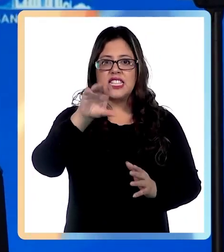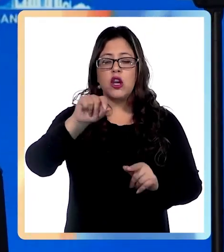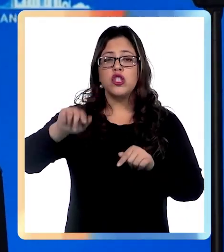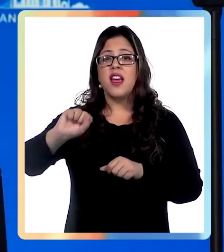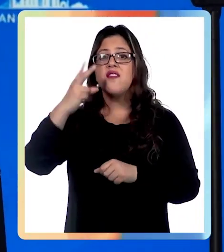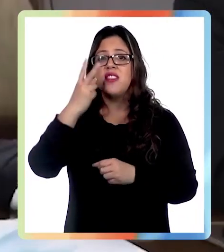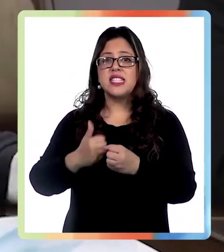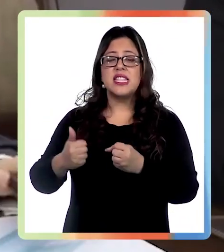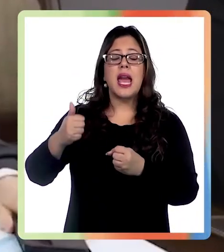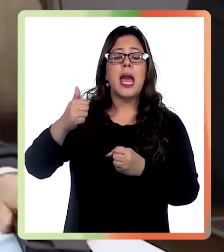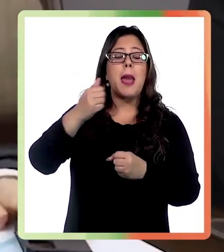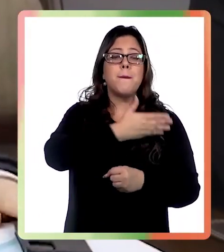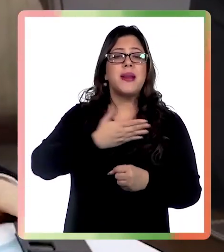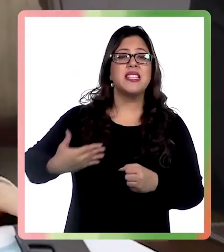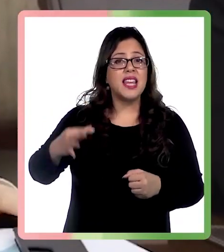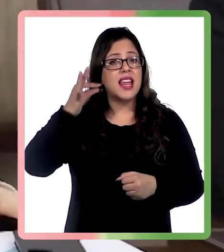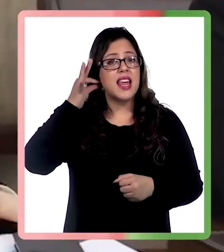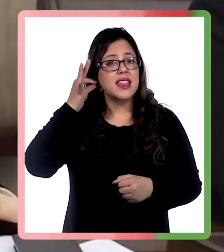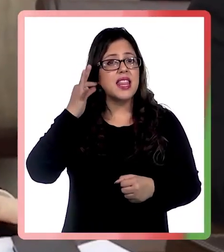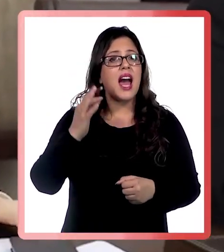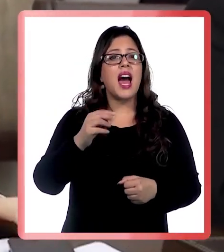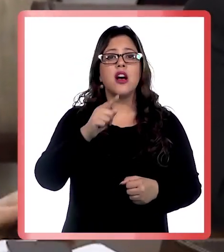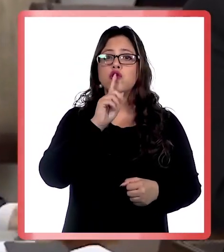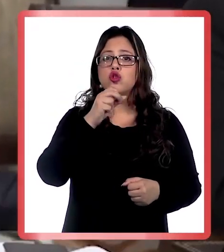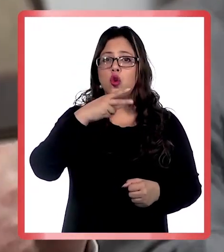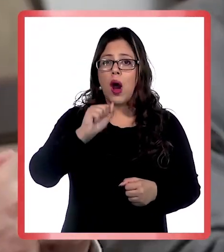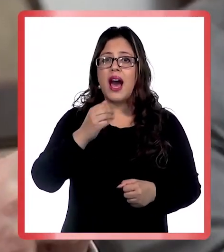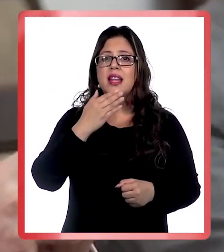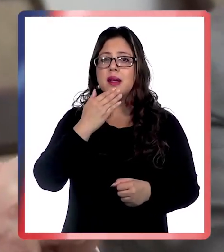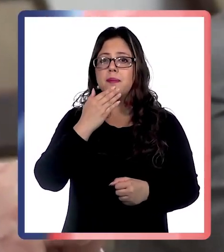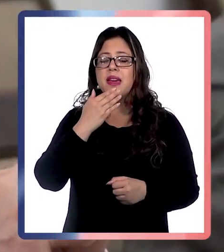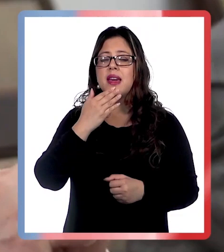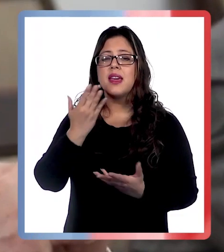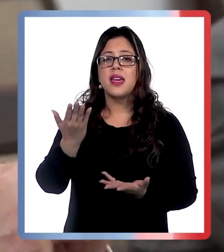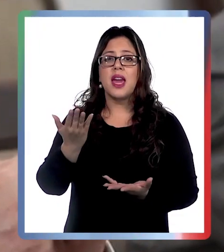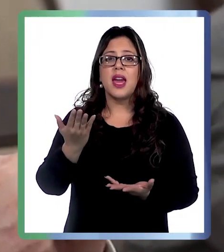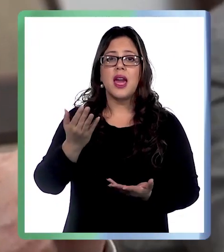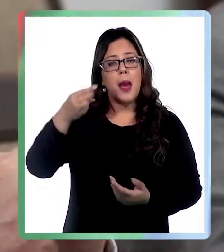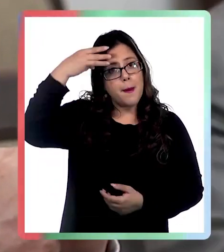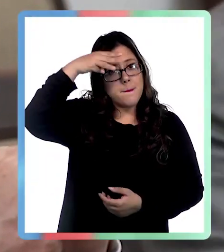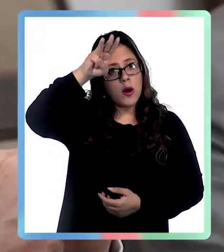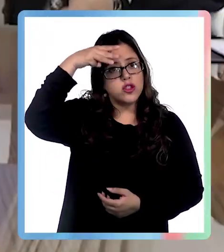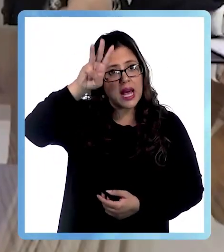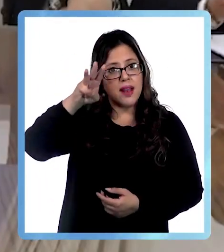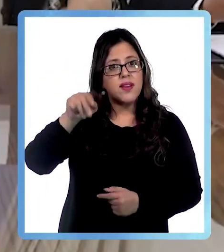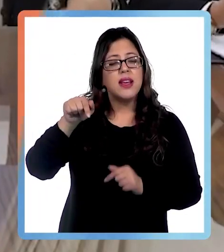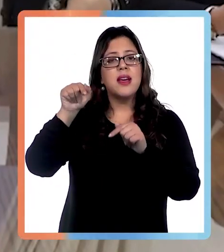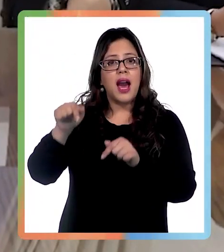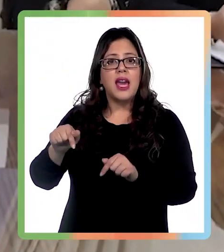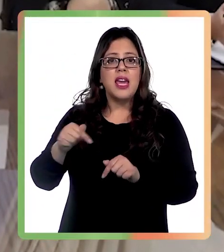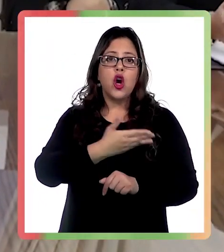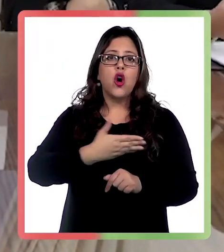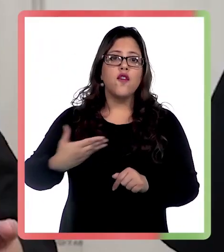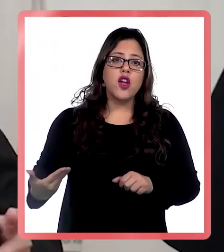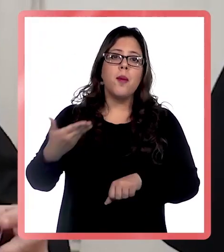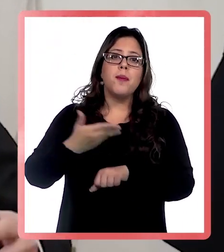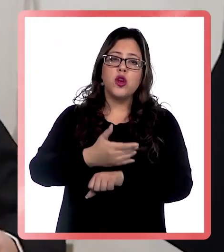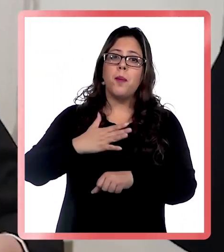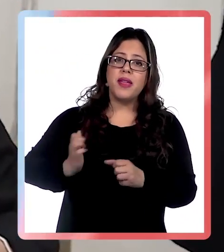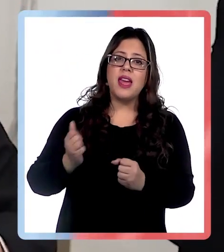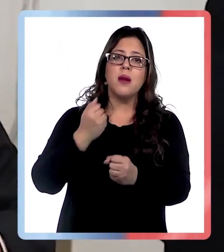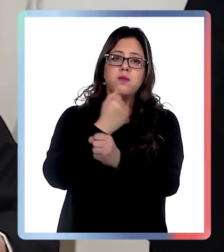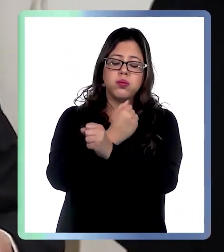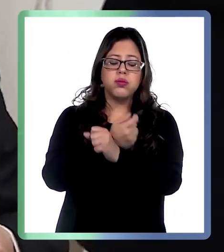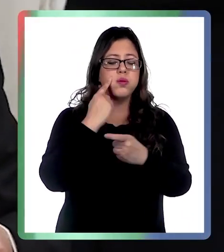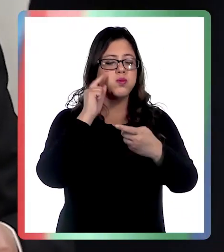vicepresidenta Carolina toá y el ministro del interior subrogante Manuel monsalve el gobierno le pidió a la pdi y a carab que